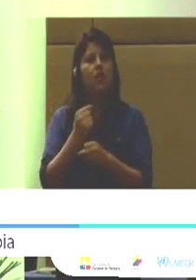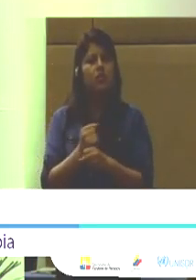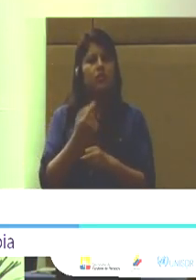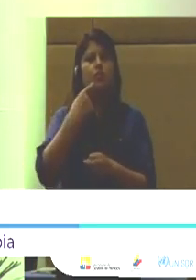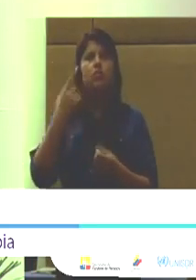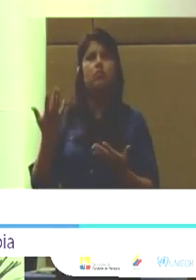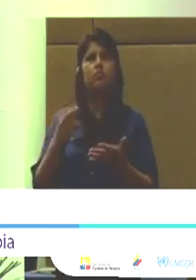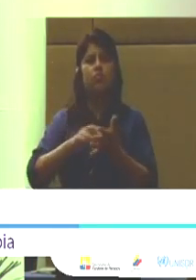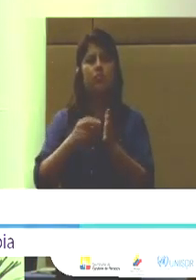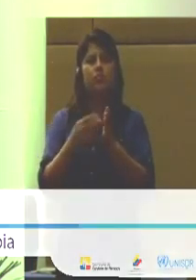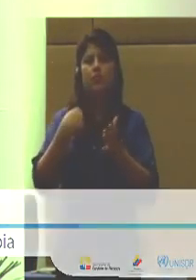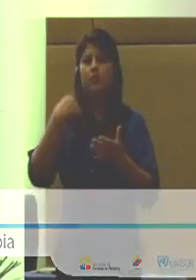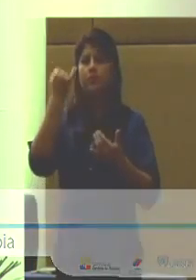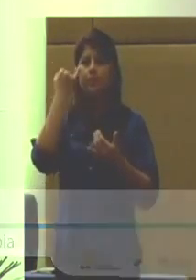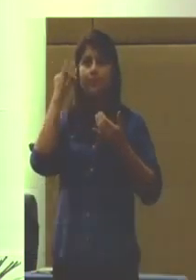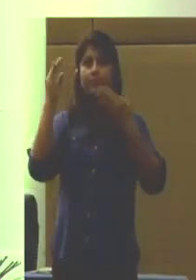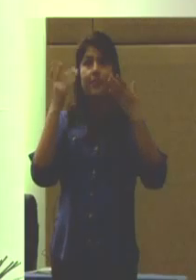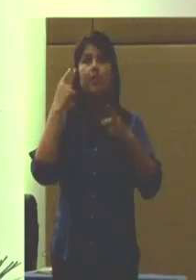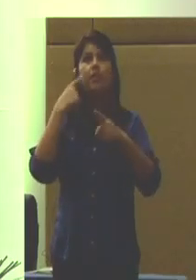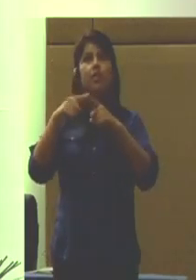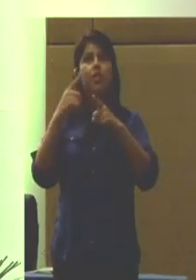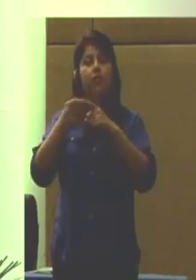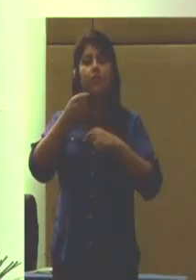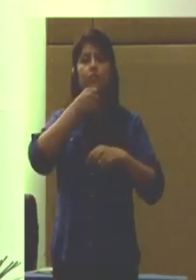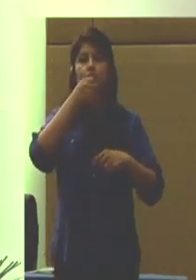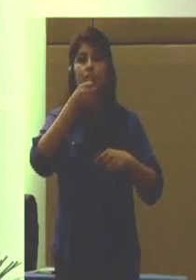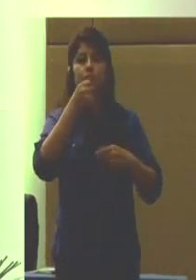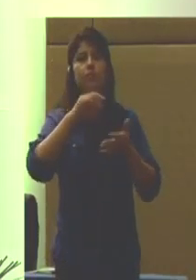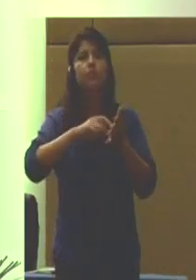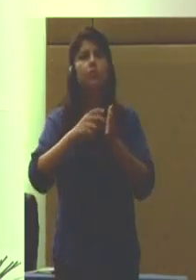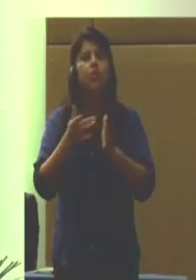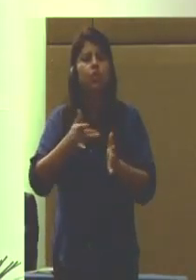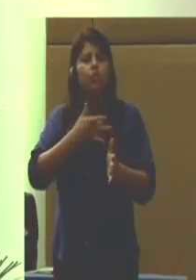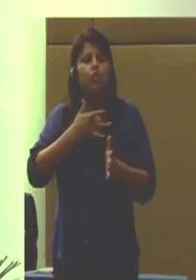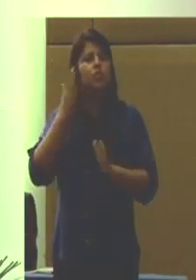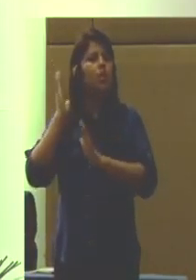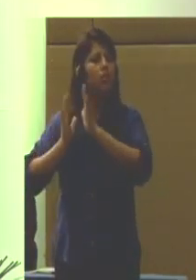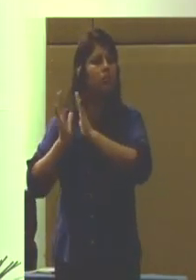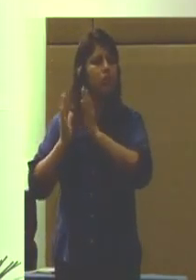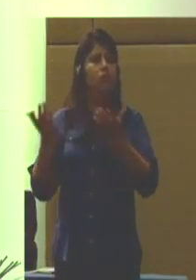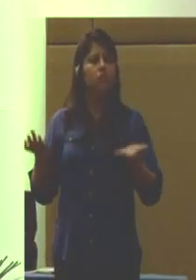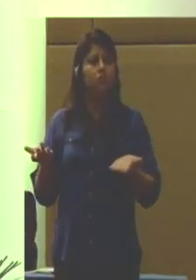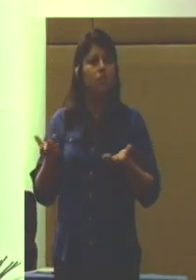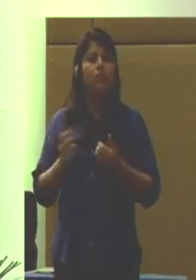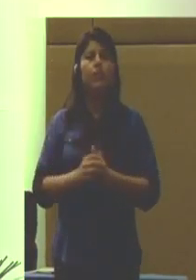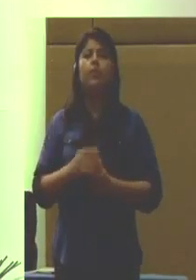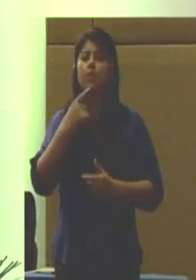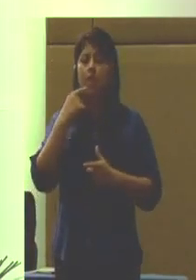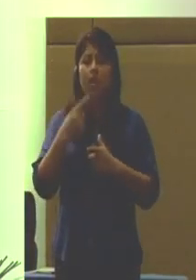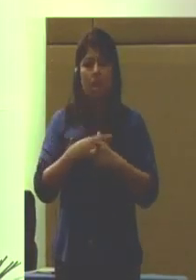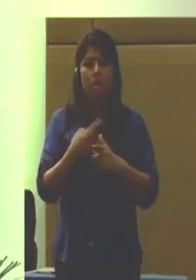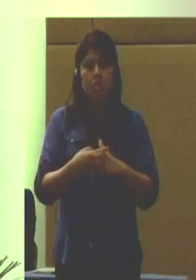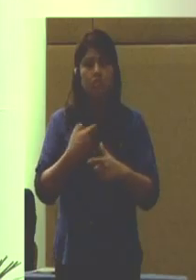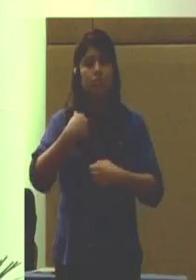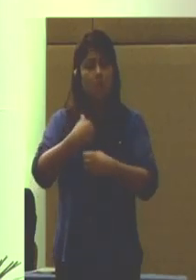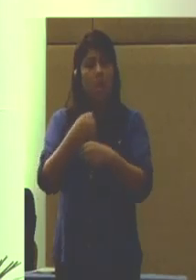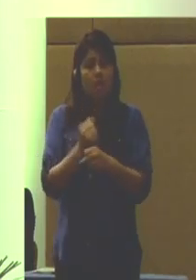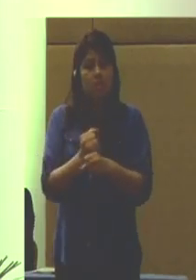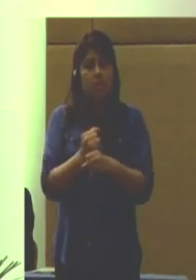manera, recrear con las noticias de estas cosas dolorosas del pasado. Entonces, lo que estamos haciendo